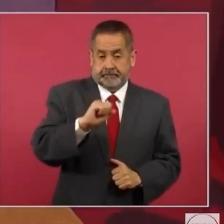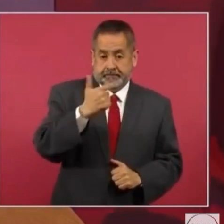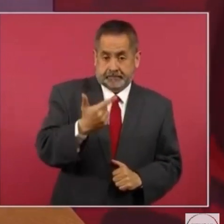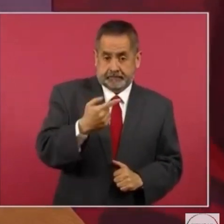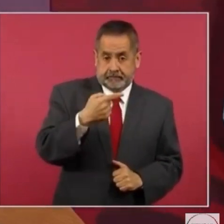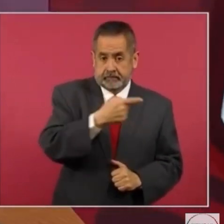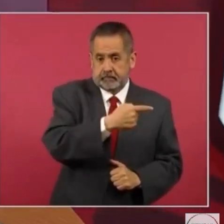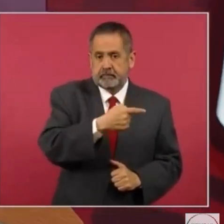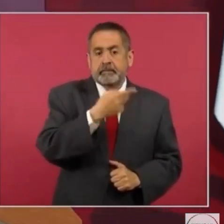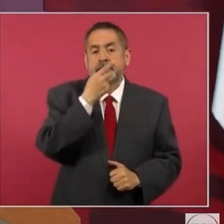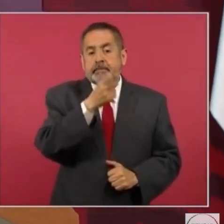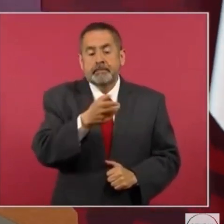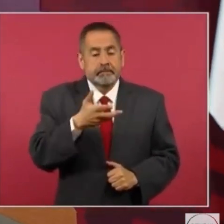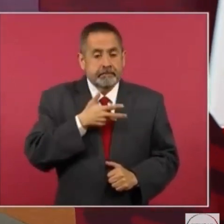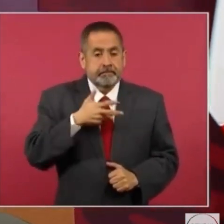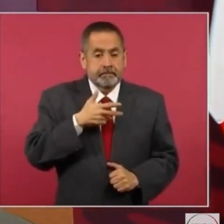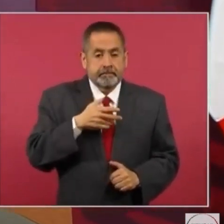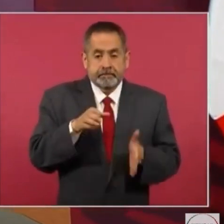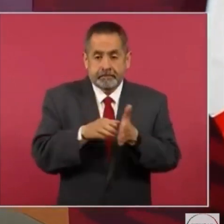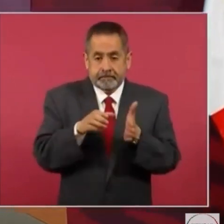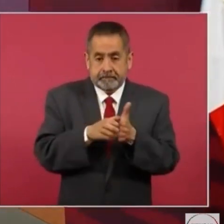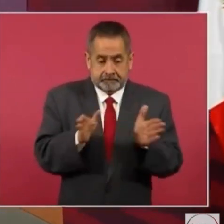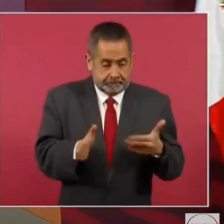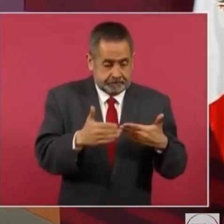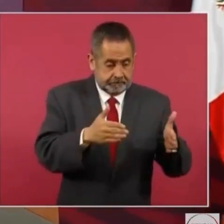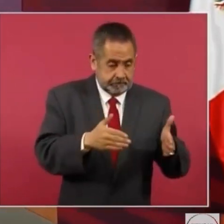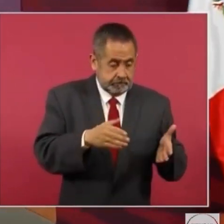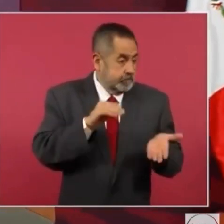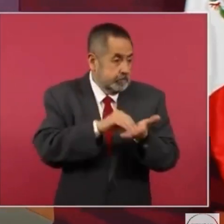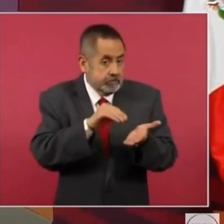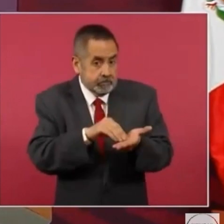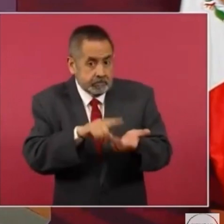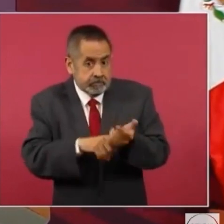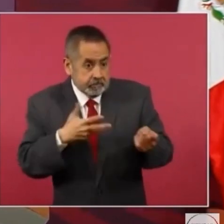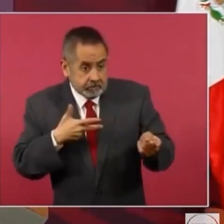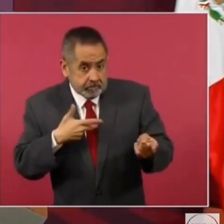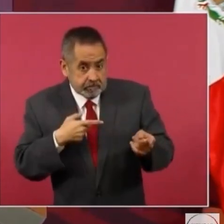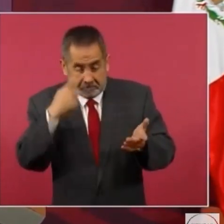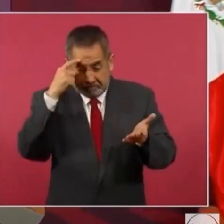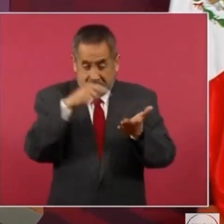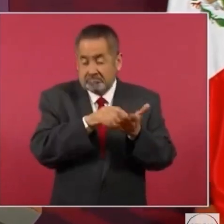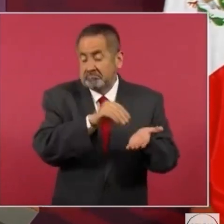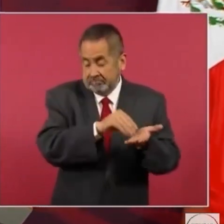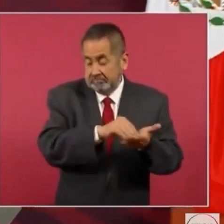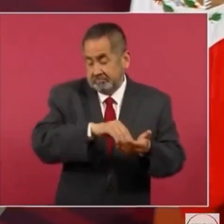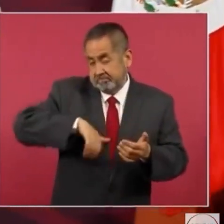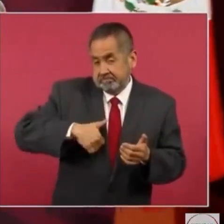unas cajitas, no sé si todavía las tienes, las debe de conservar,